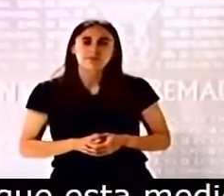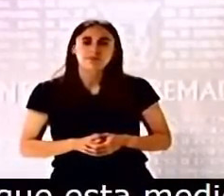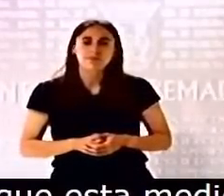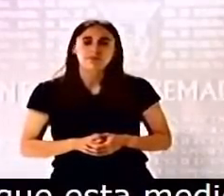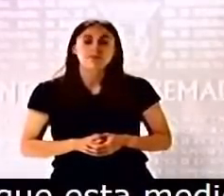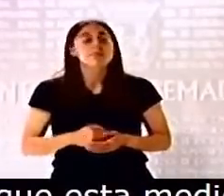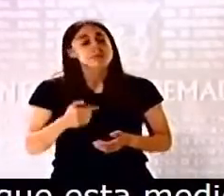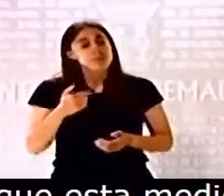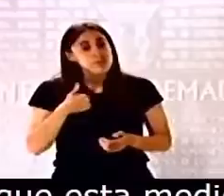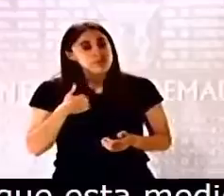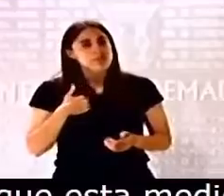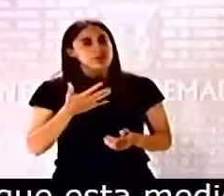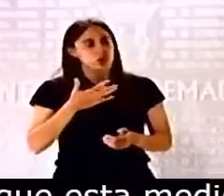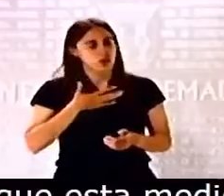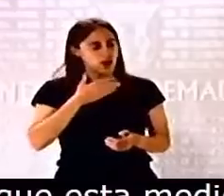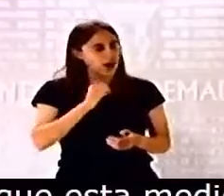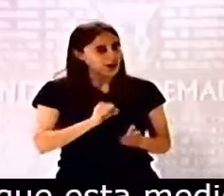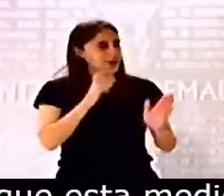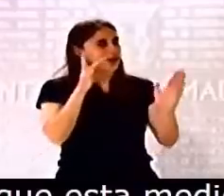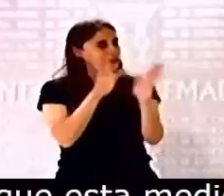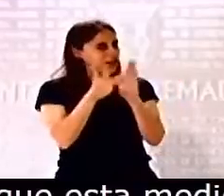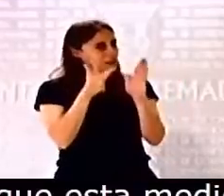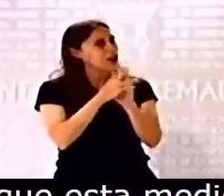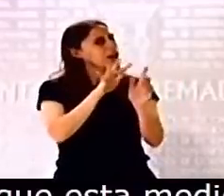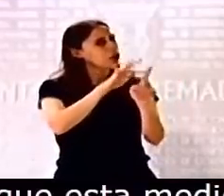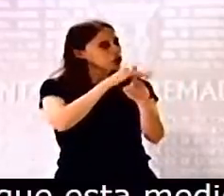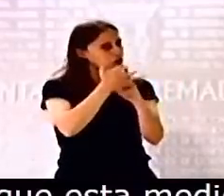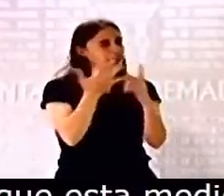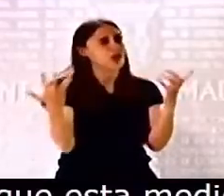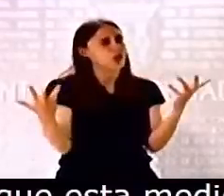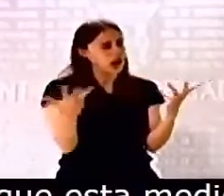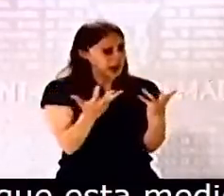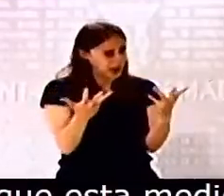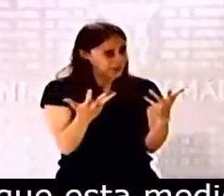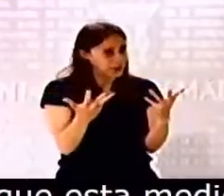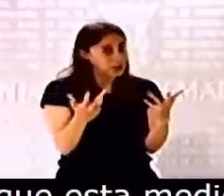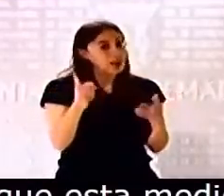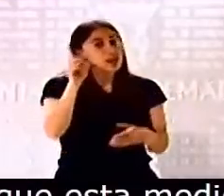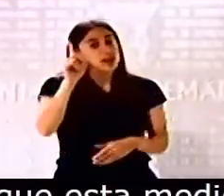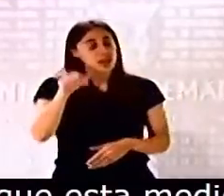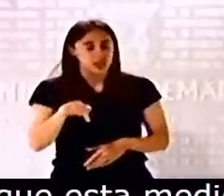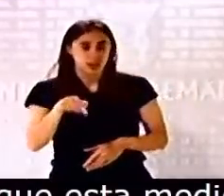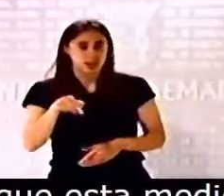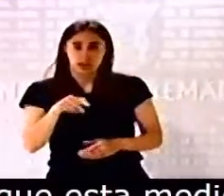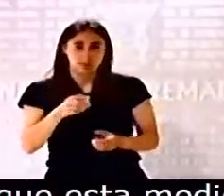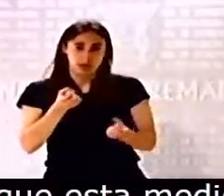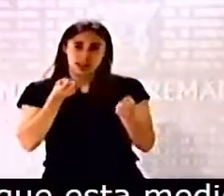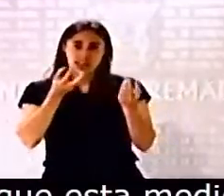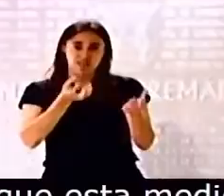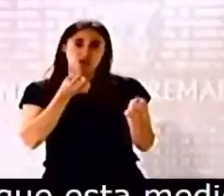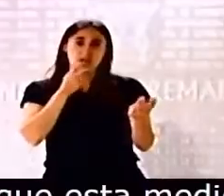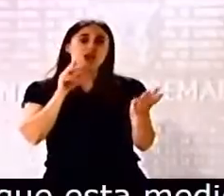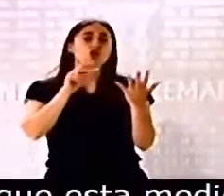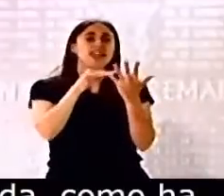Yo le he informado de la gravedad de la situación, como he informado de forma transparente.